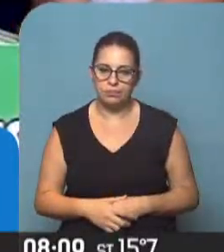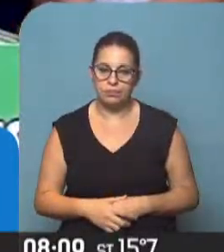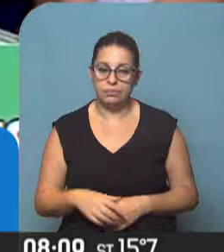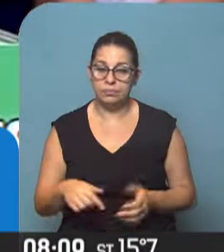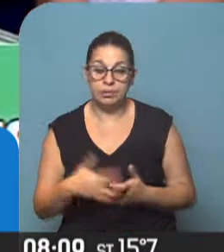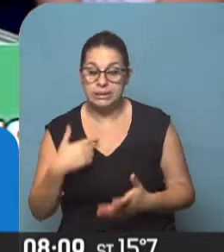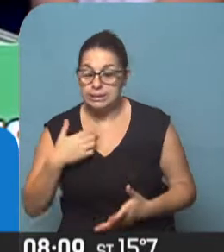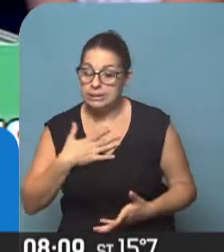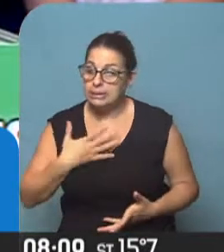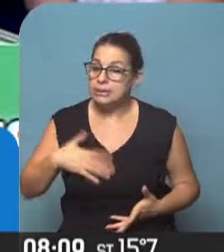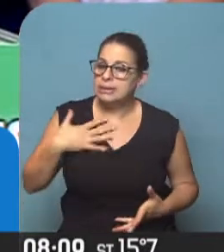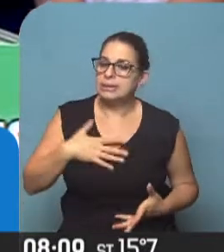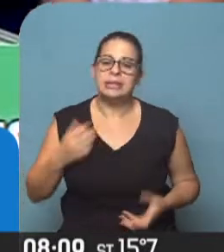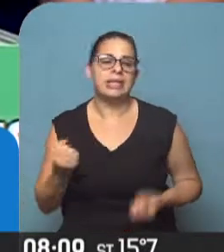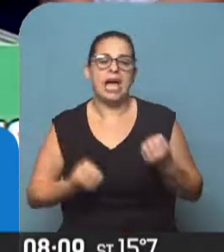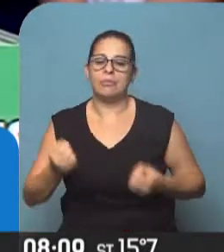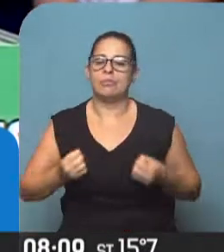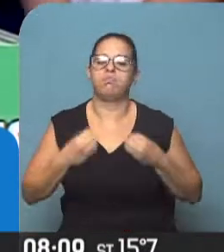pero me salió el camionero de adentro.